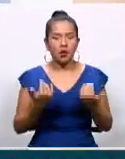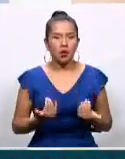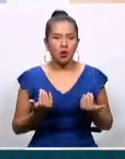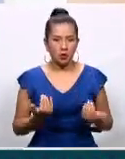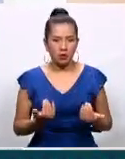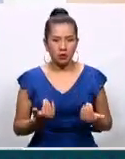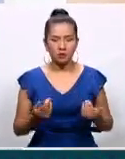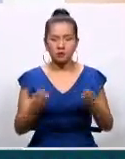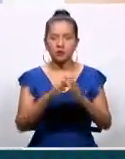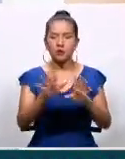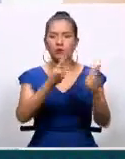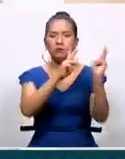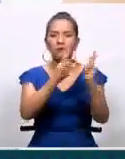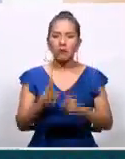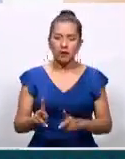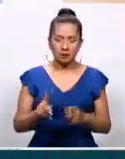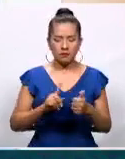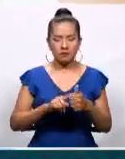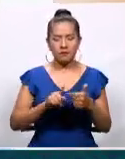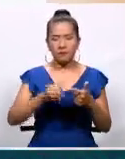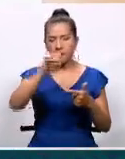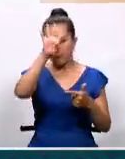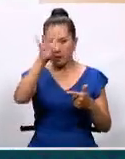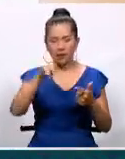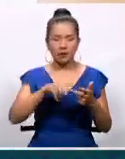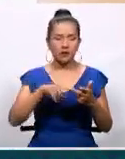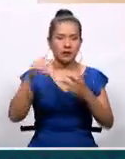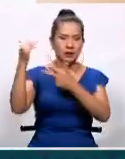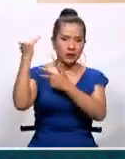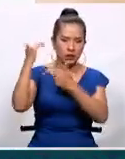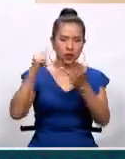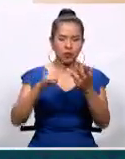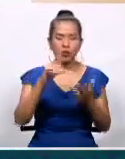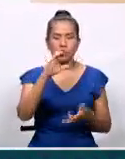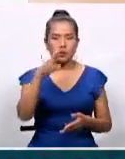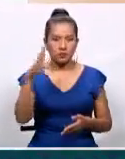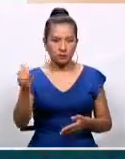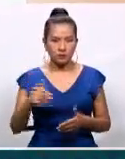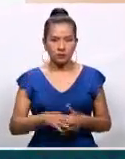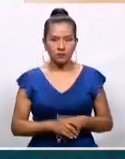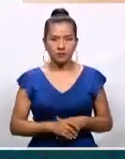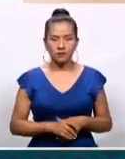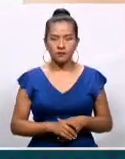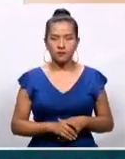hoy, en Pando, en Beni, en Santa Cruz y en Cochabamba.